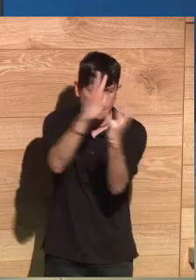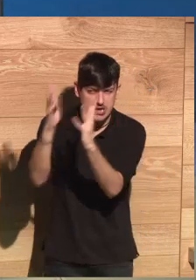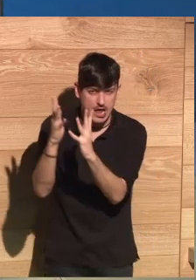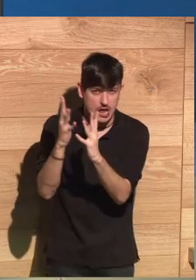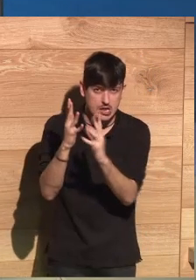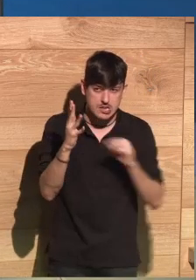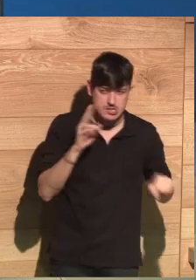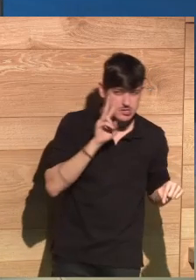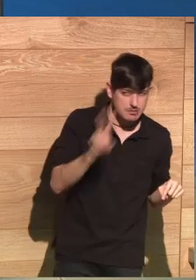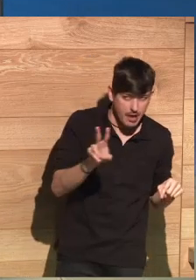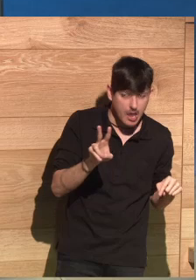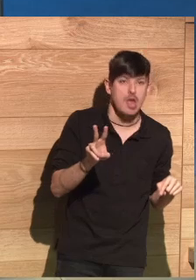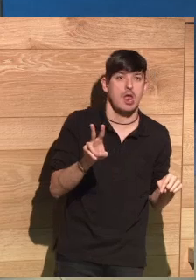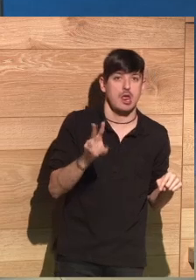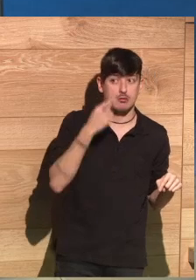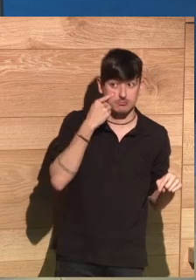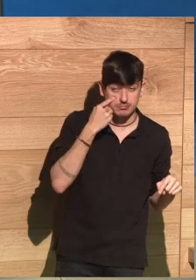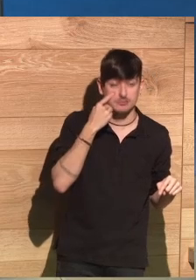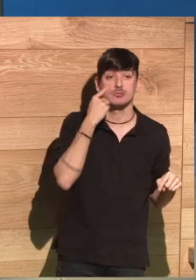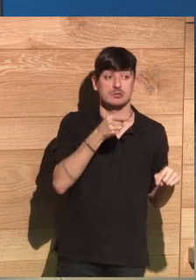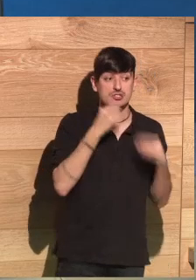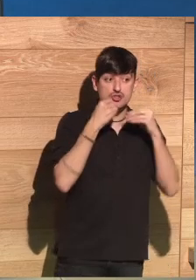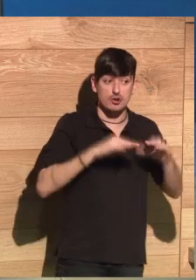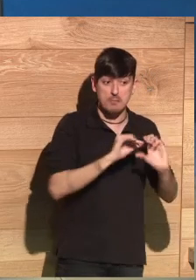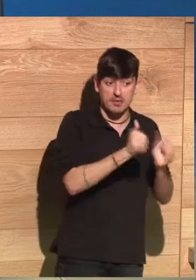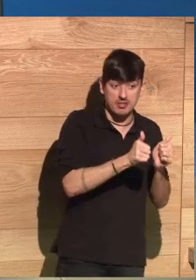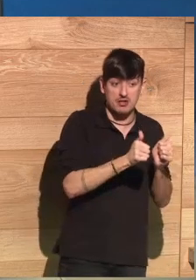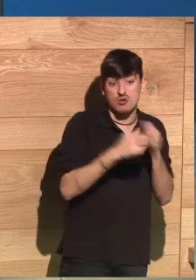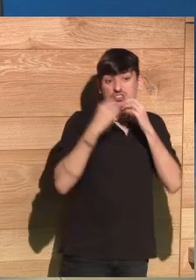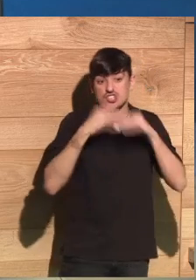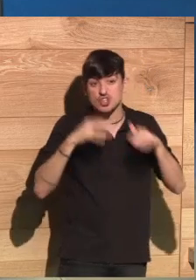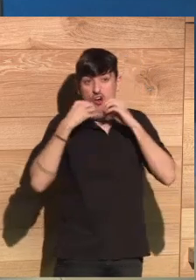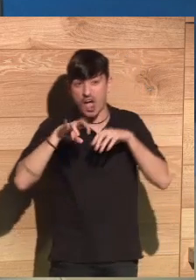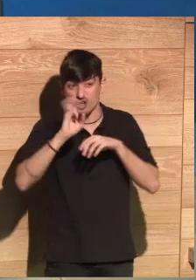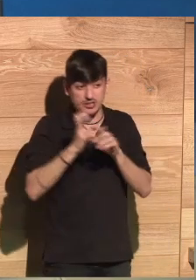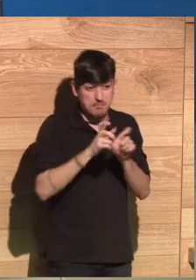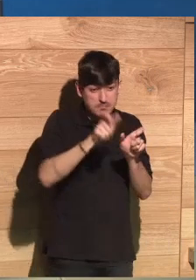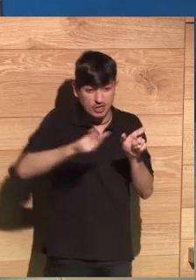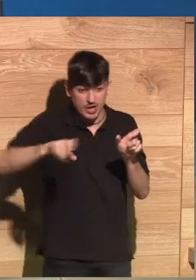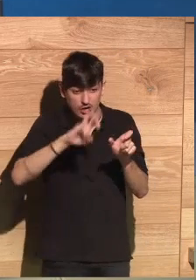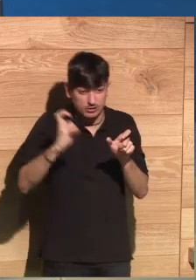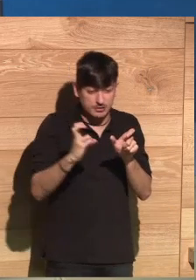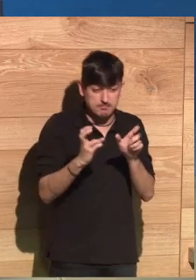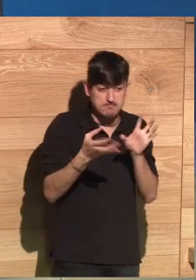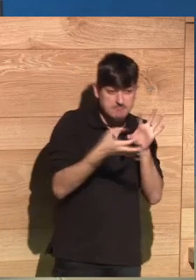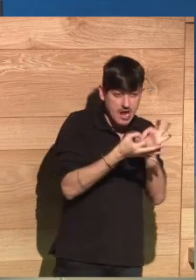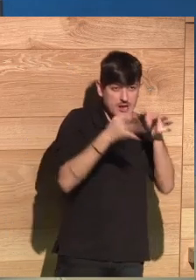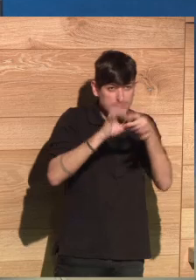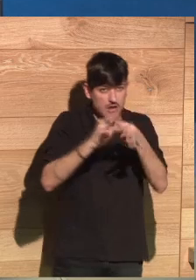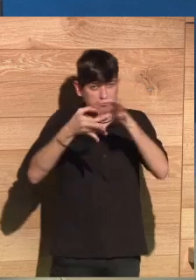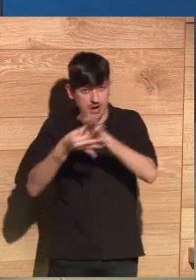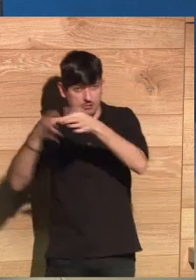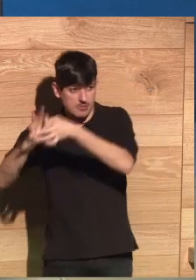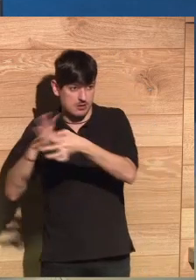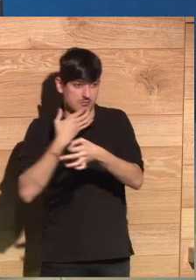con esa historia empieza, pero se van anudando toda una serie de historias de personajes que forman parte de esa pequeña comunidad,